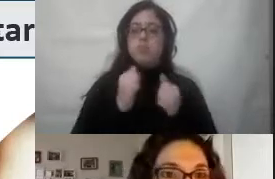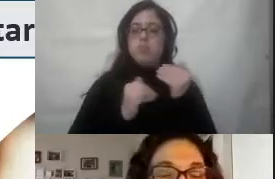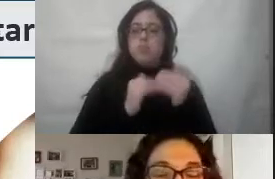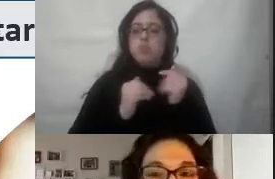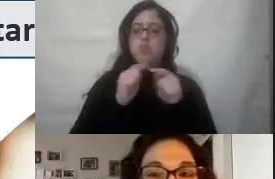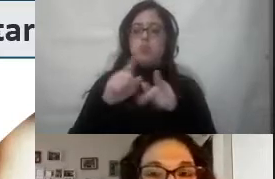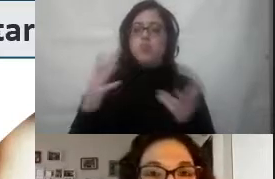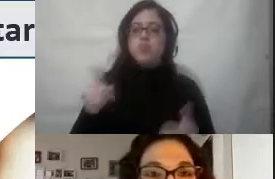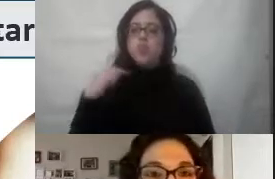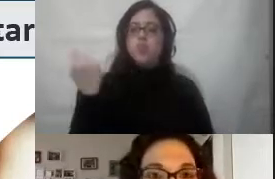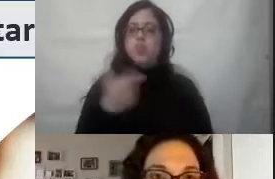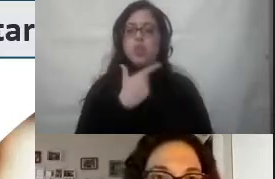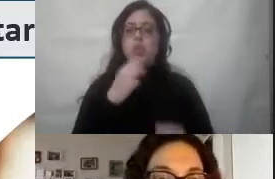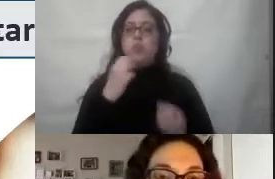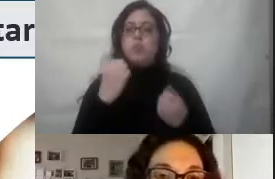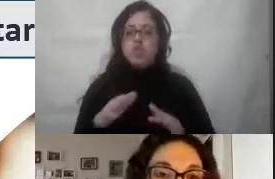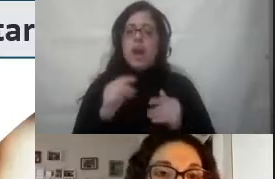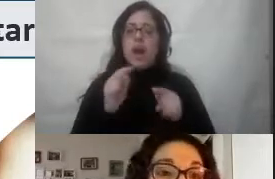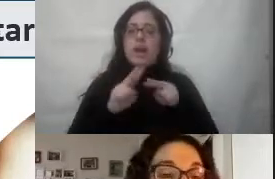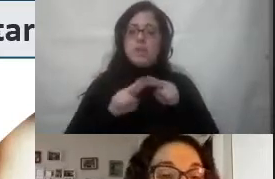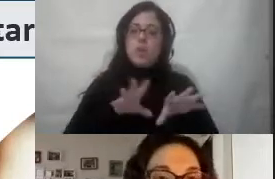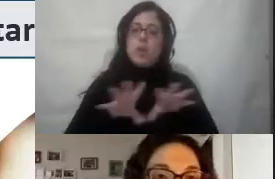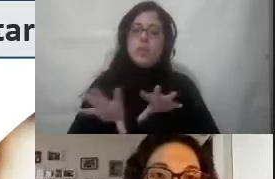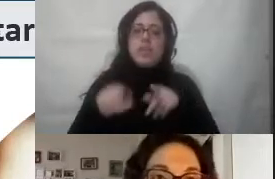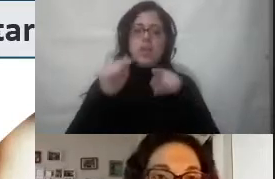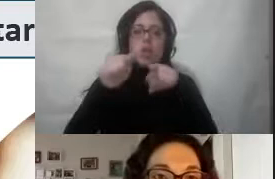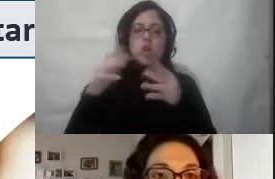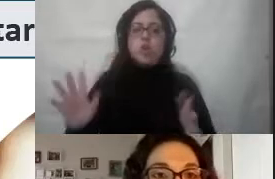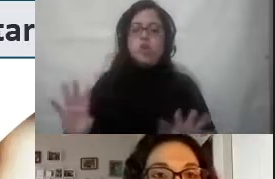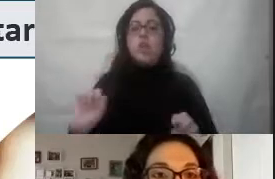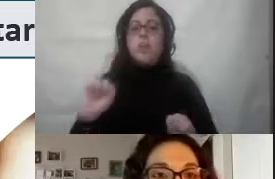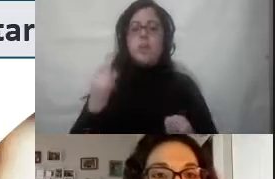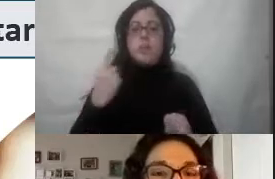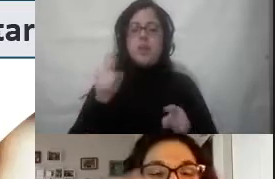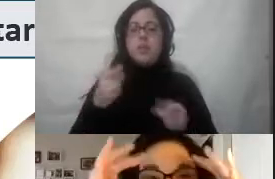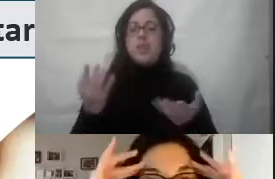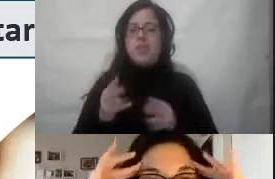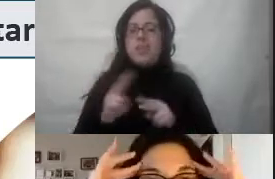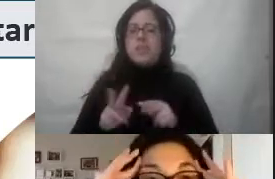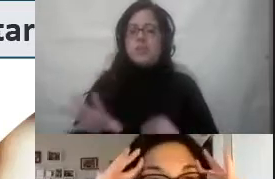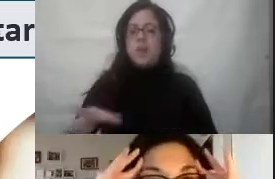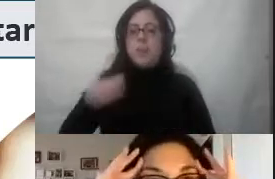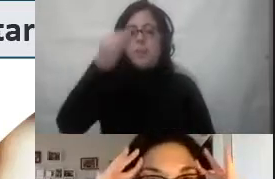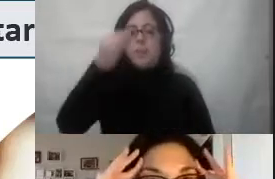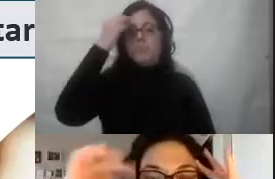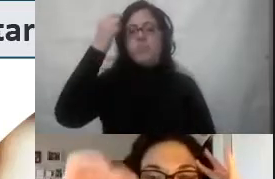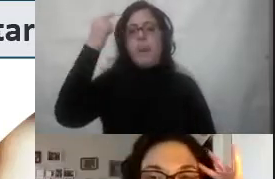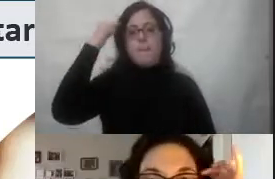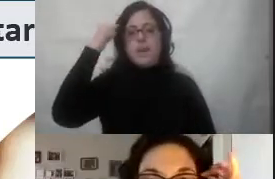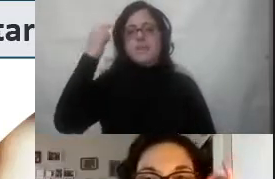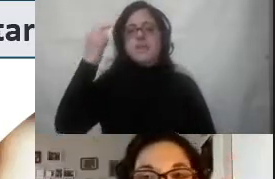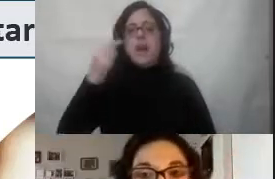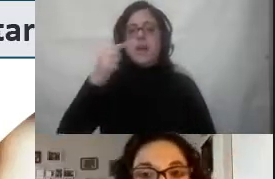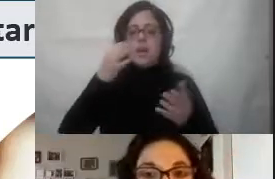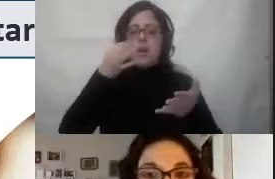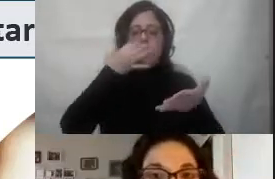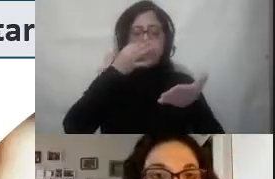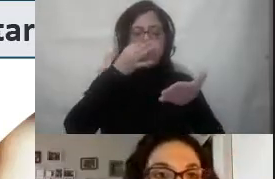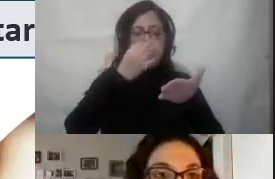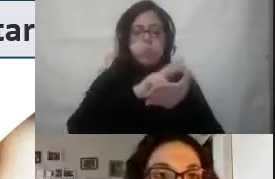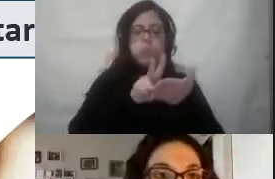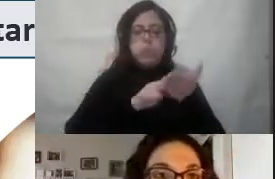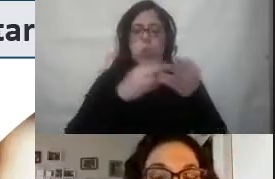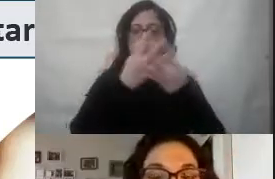queremos que podamos hacer una actividad con esto. Entonces, lo primero para esto es pensar, observar el currículum. Y aquí tenemos un ejemplo,